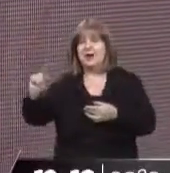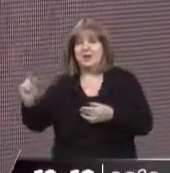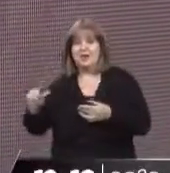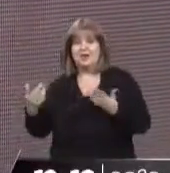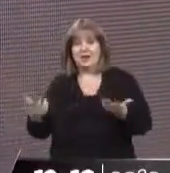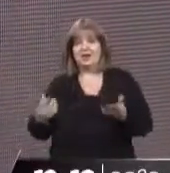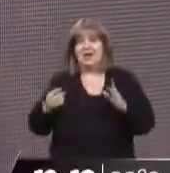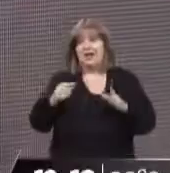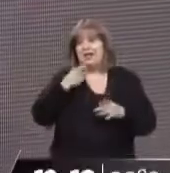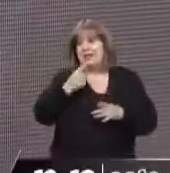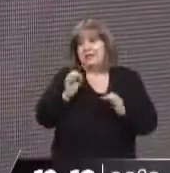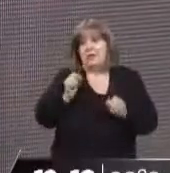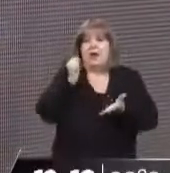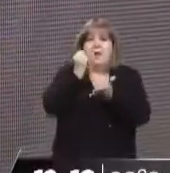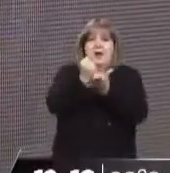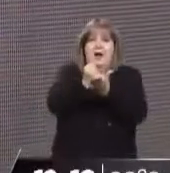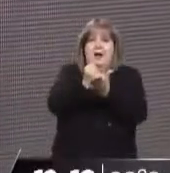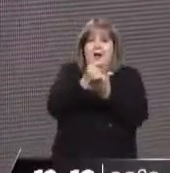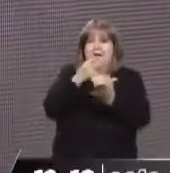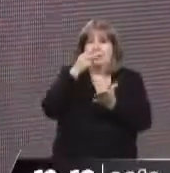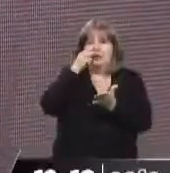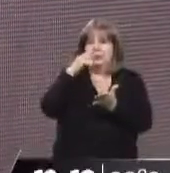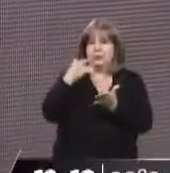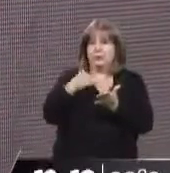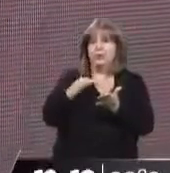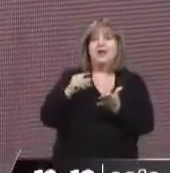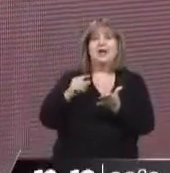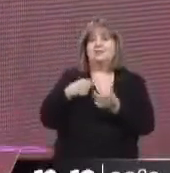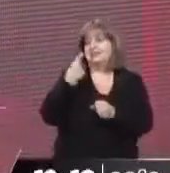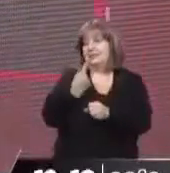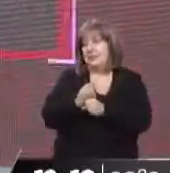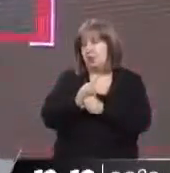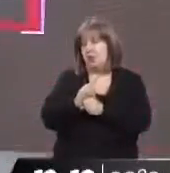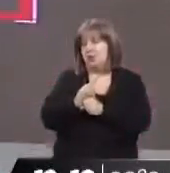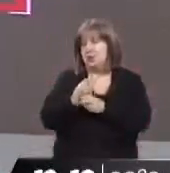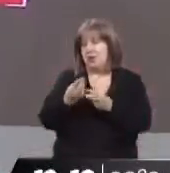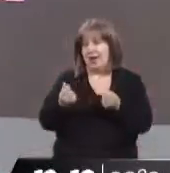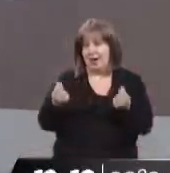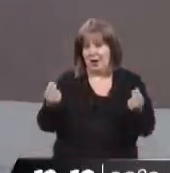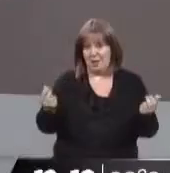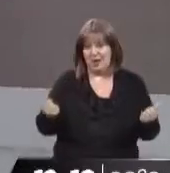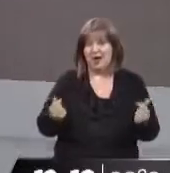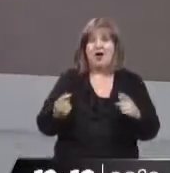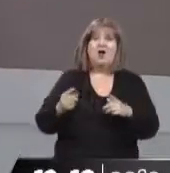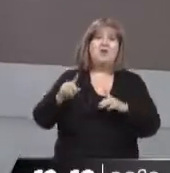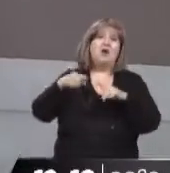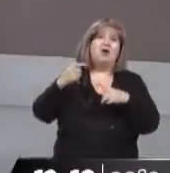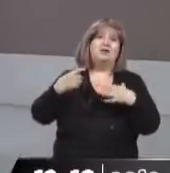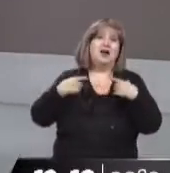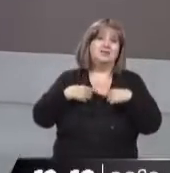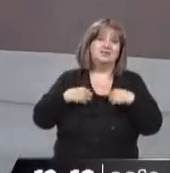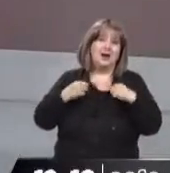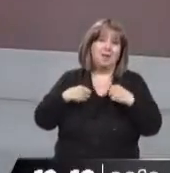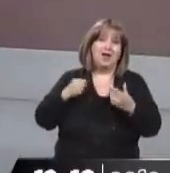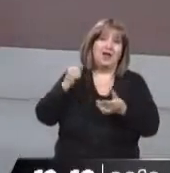primeras marcas. No, bueno. En algunos casos ya es imposible directamente, claro. Ni hablar cuando vienen de afuera, pero habrá que ver